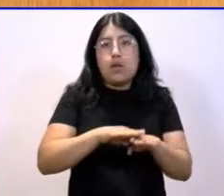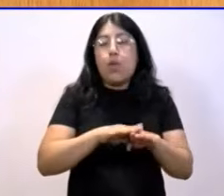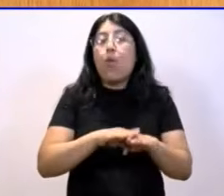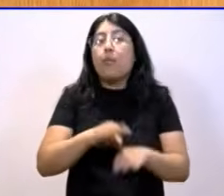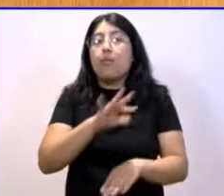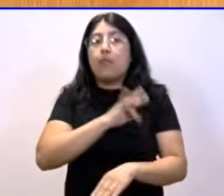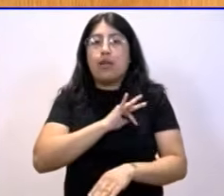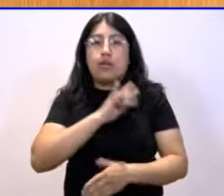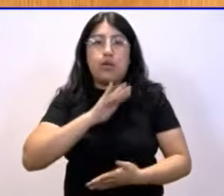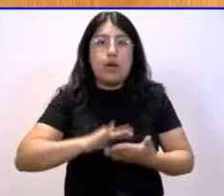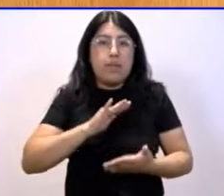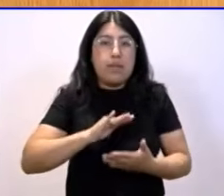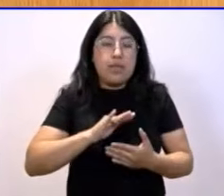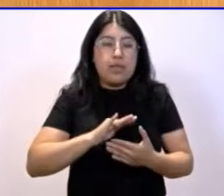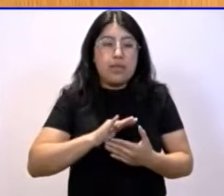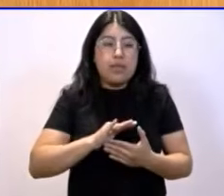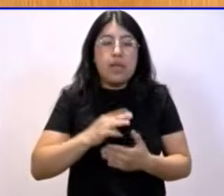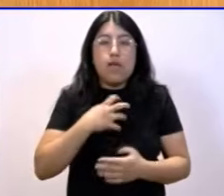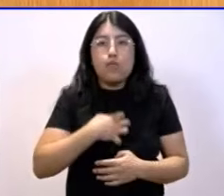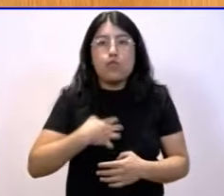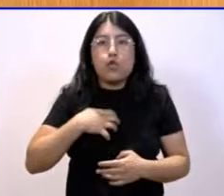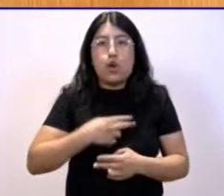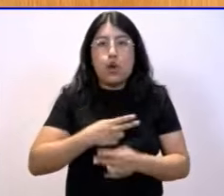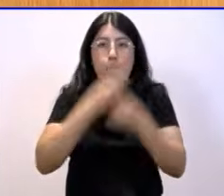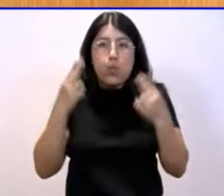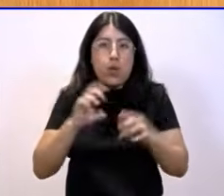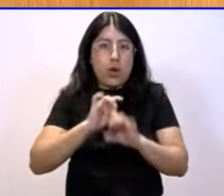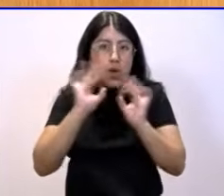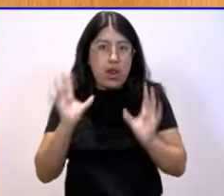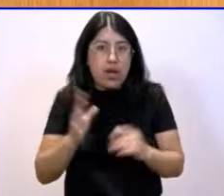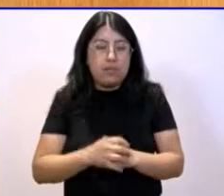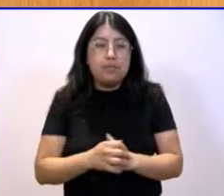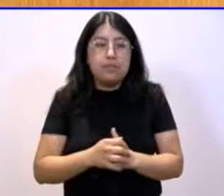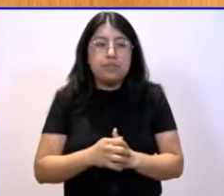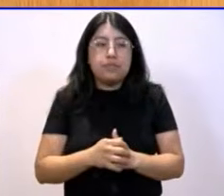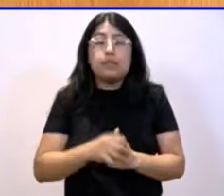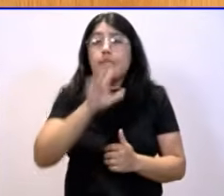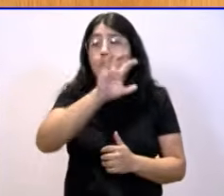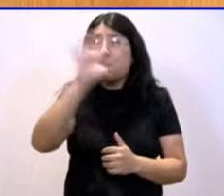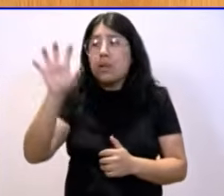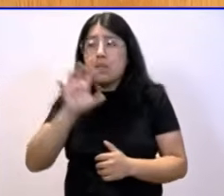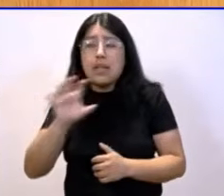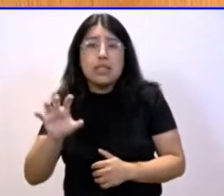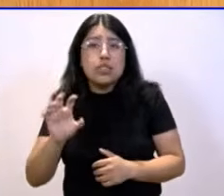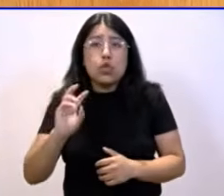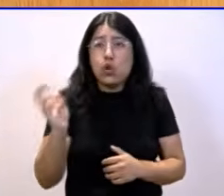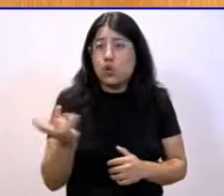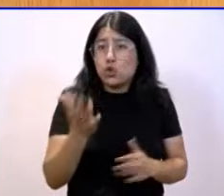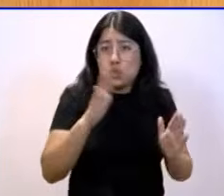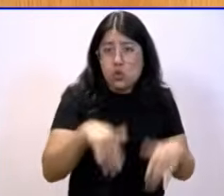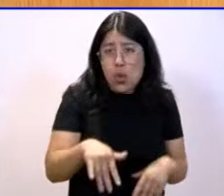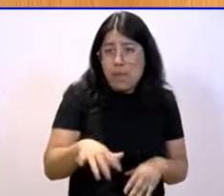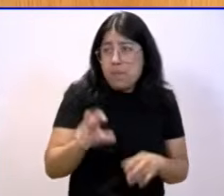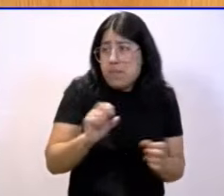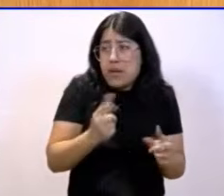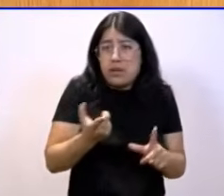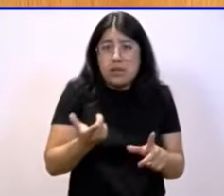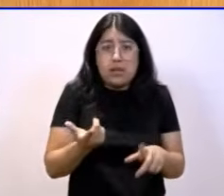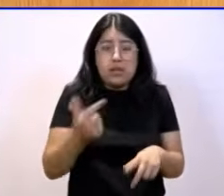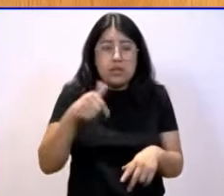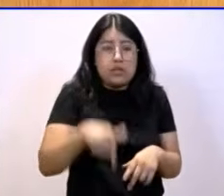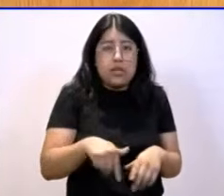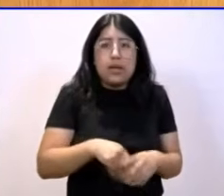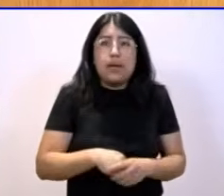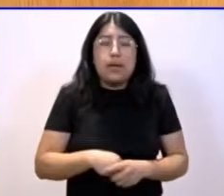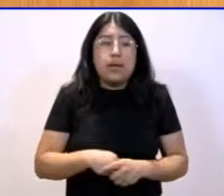y con una condición de funcionario público muy clara que no existe en otros países de Europa asimilables a nosotros. Como yo creo que el